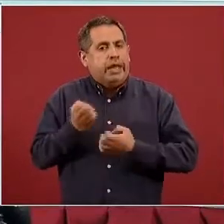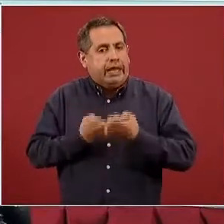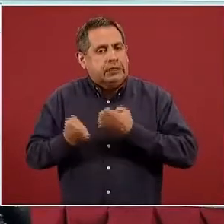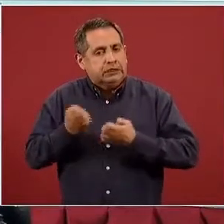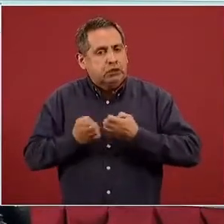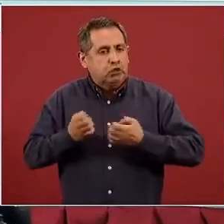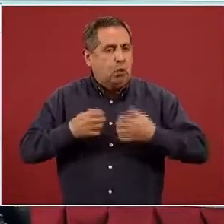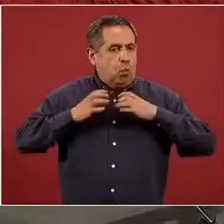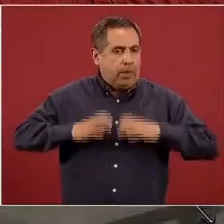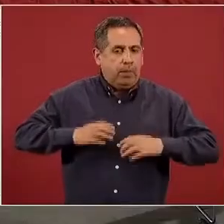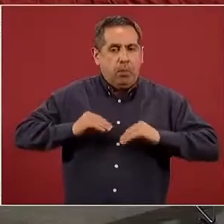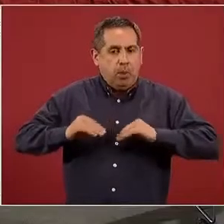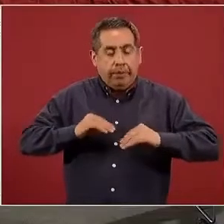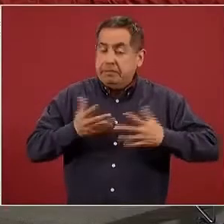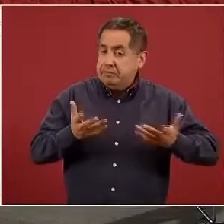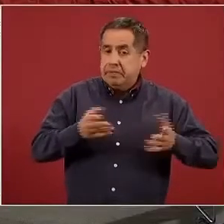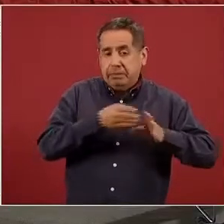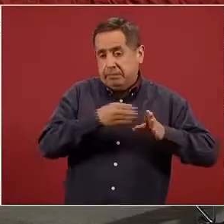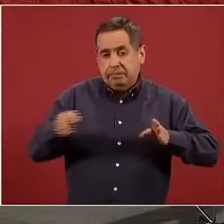bueno, la siguiente, por favor.